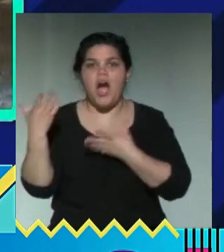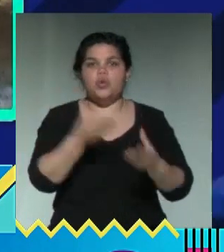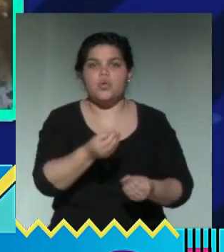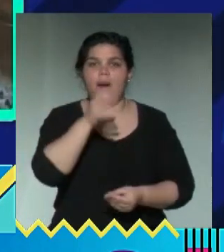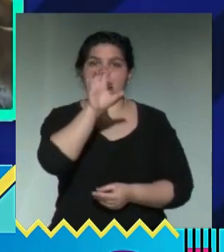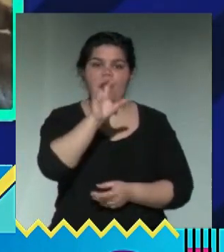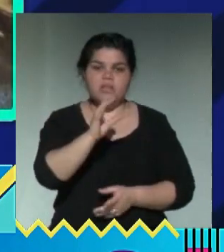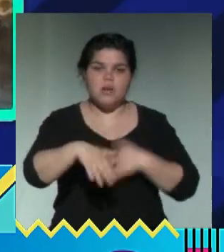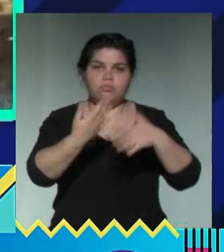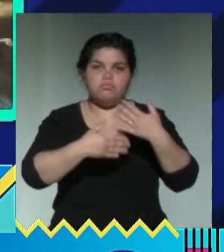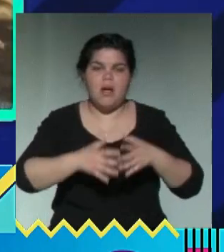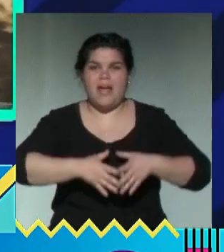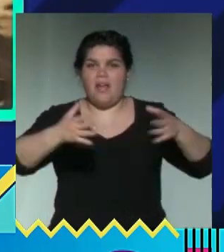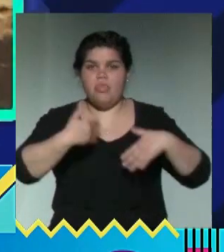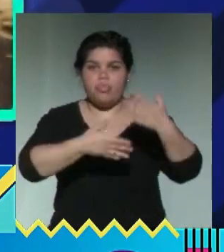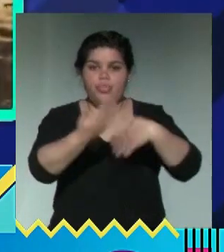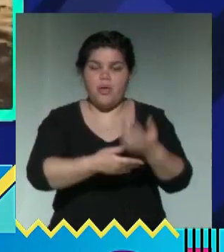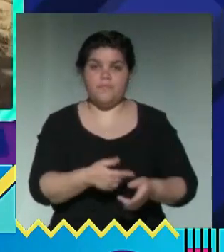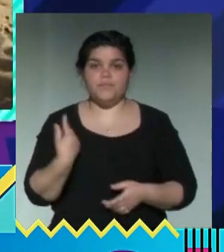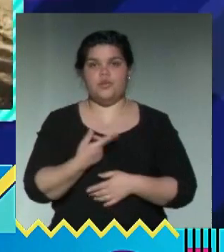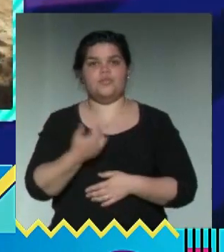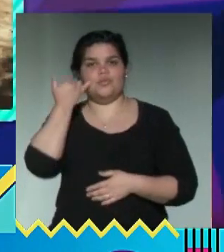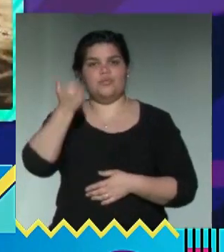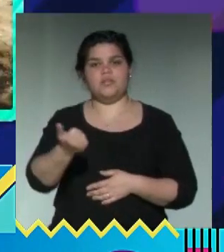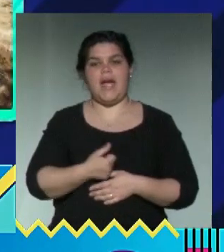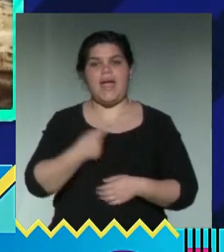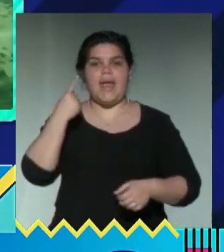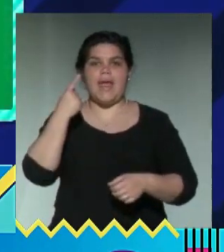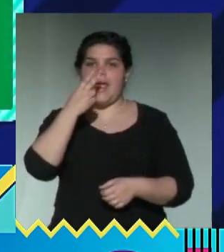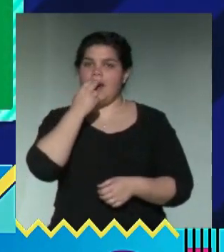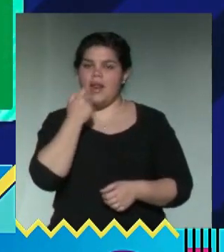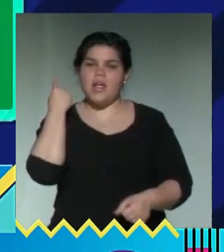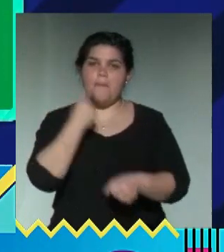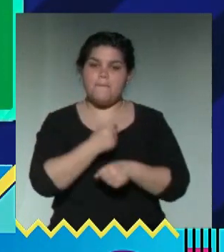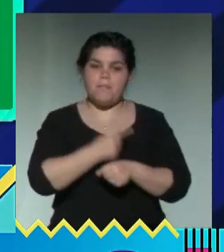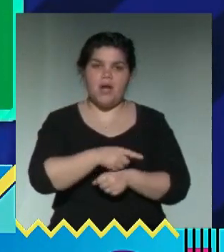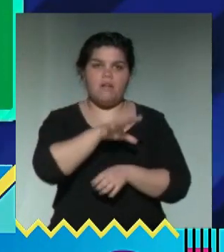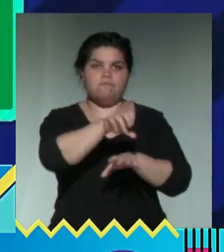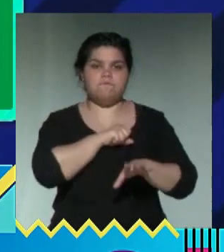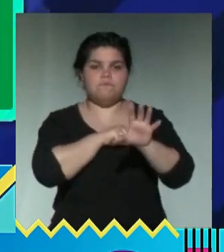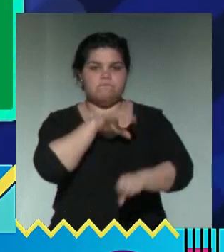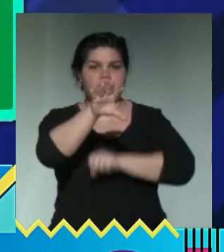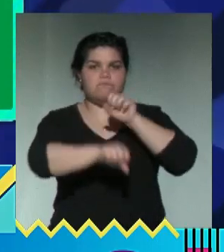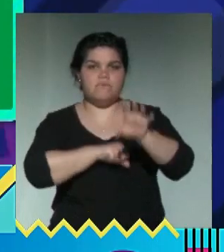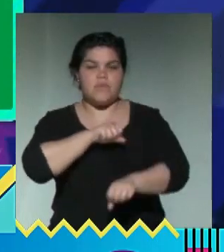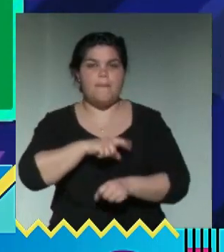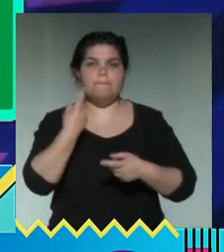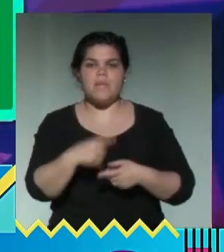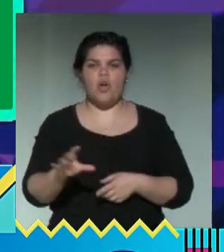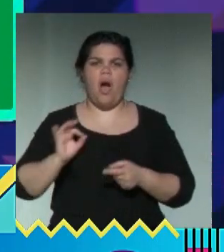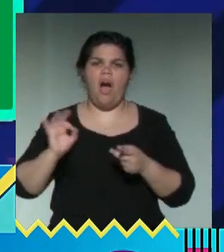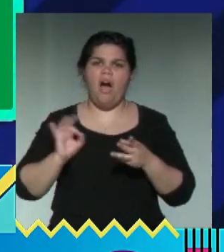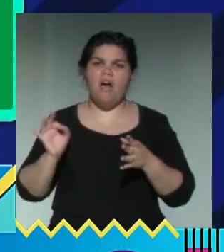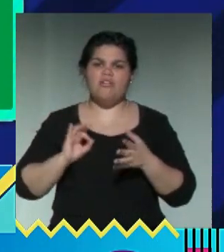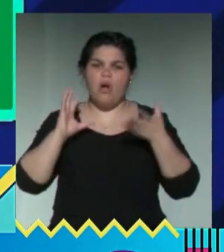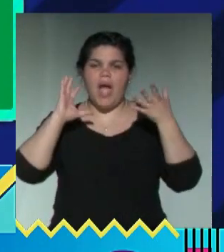nosotros tenemos la bendición de ser muy ricos en energías primarias, pero durante muchos años no lo pensamos en forma estratégica y no